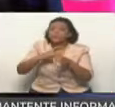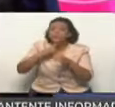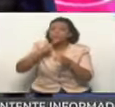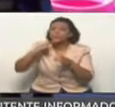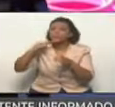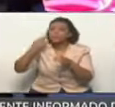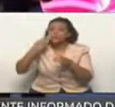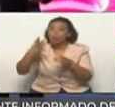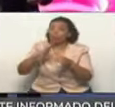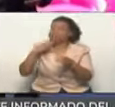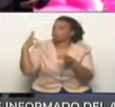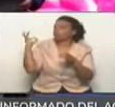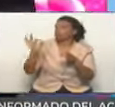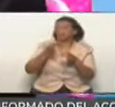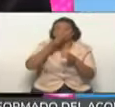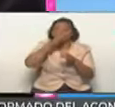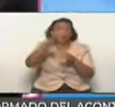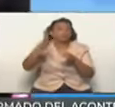No, divino.